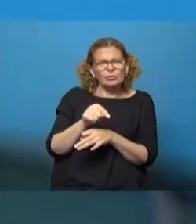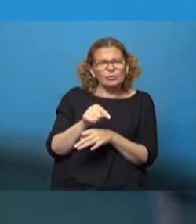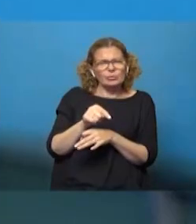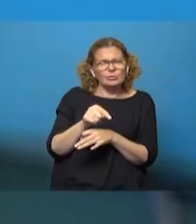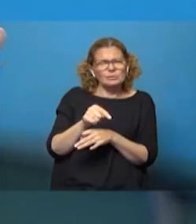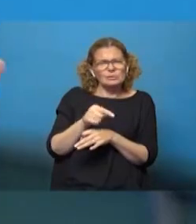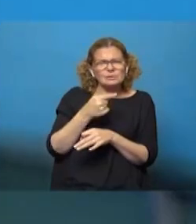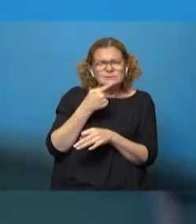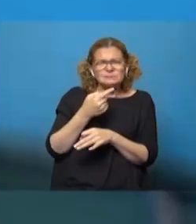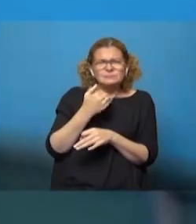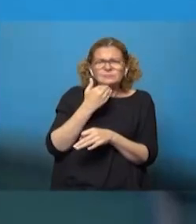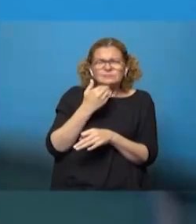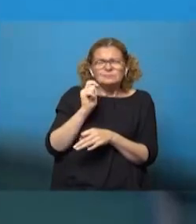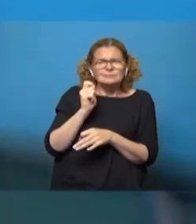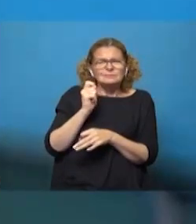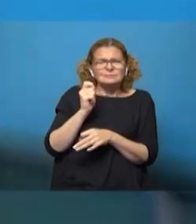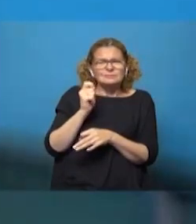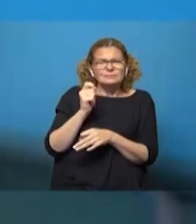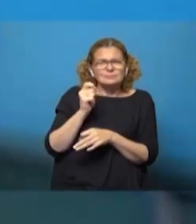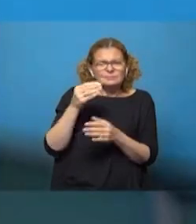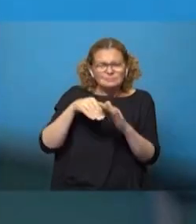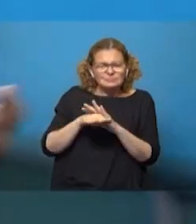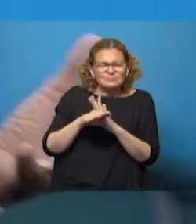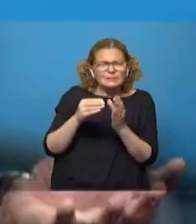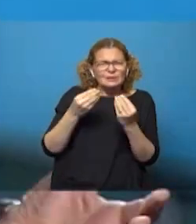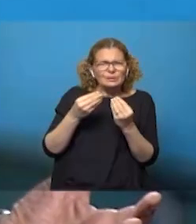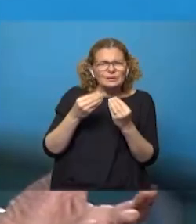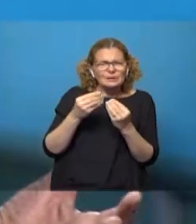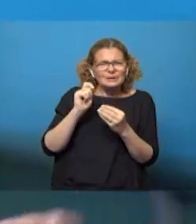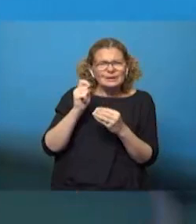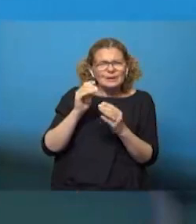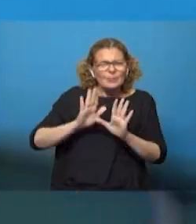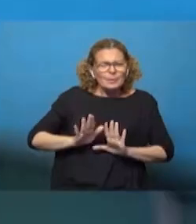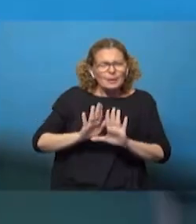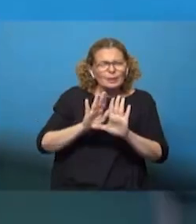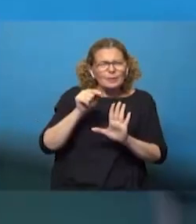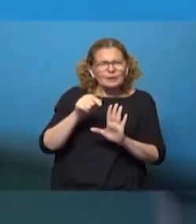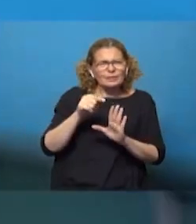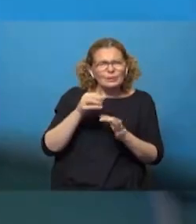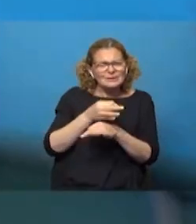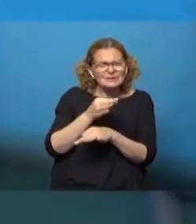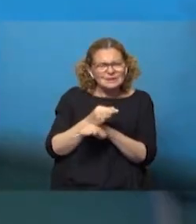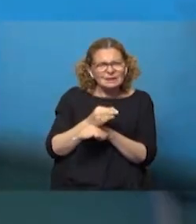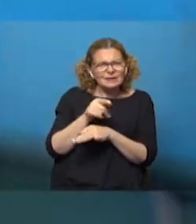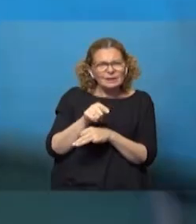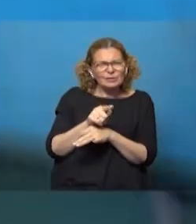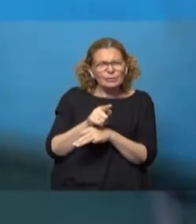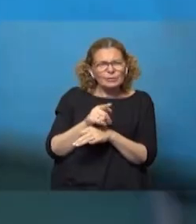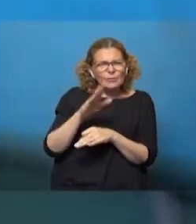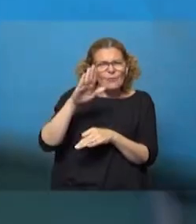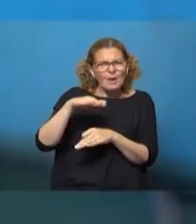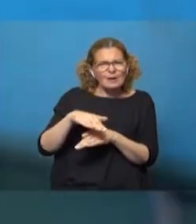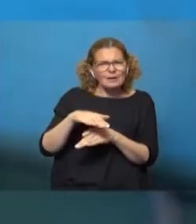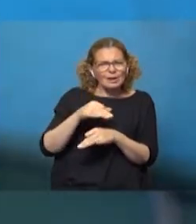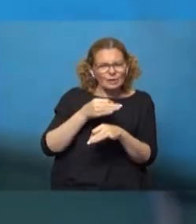que digamos no no no sabes exactamente Cuál es el contenido de la asignatura después no sabes quién se preparó para enseñarla entonces eso baja